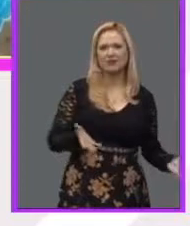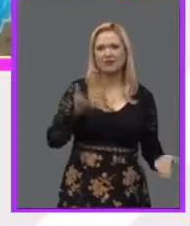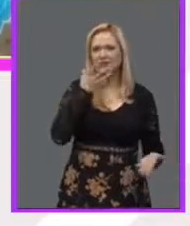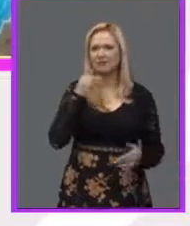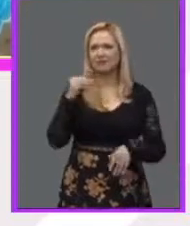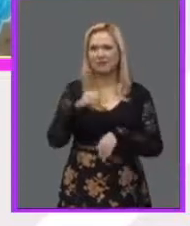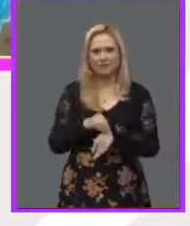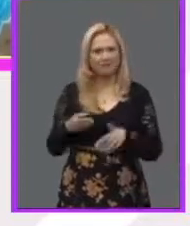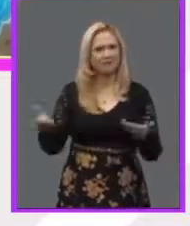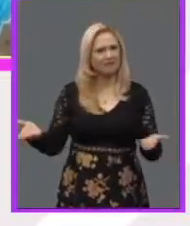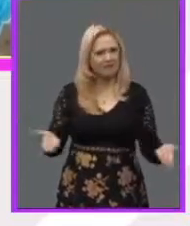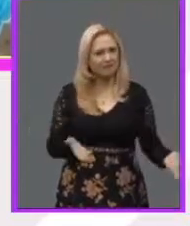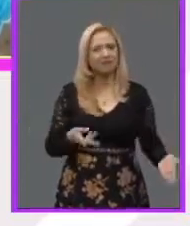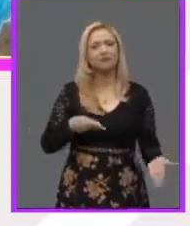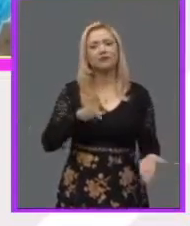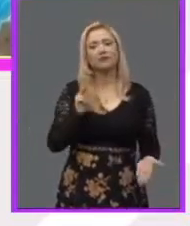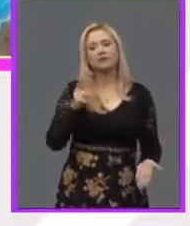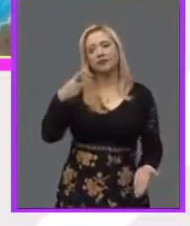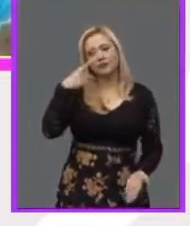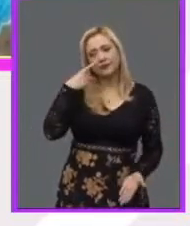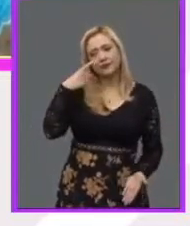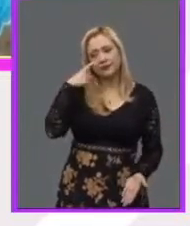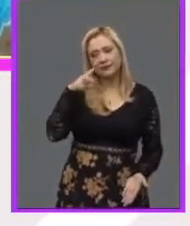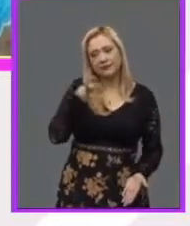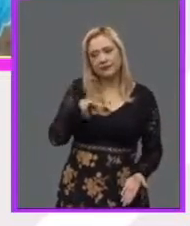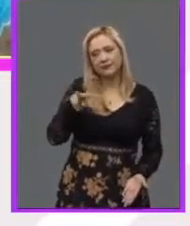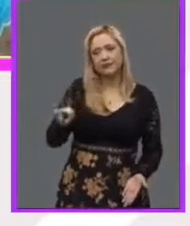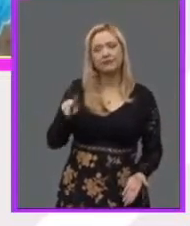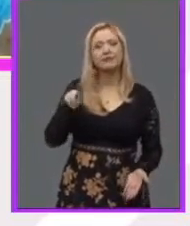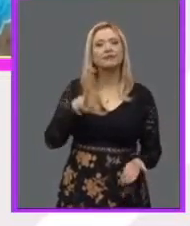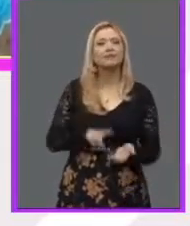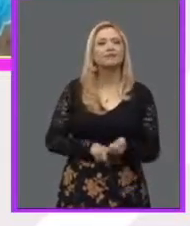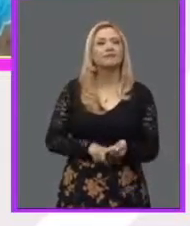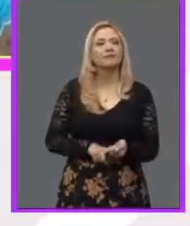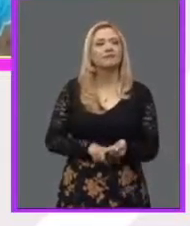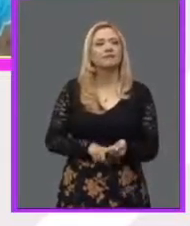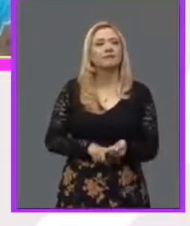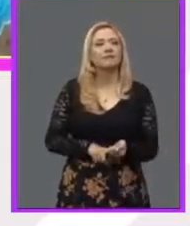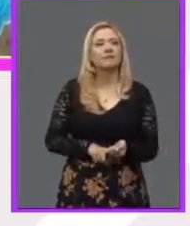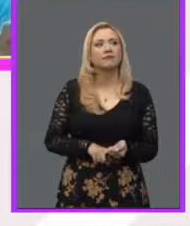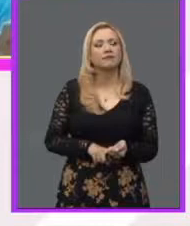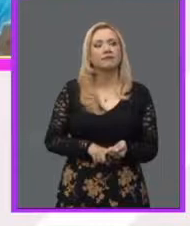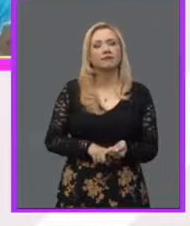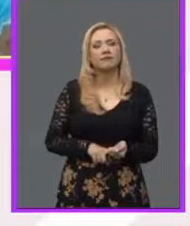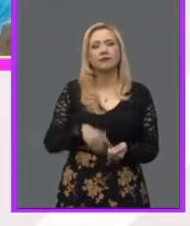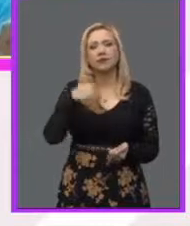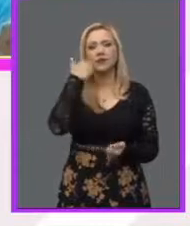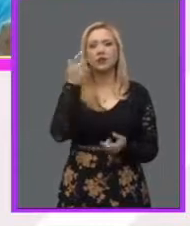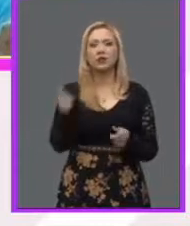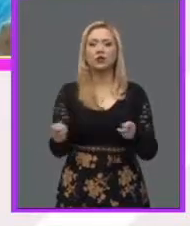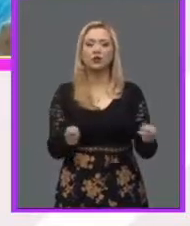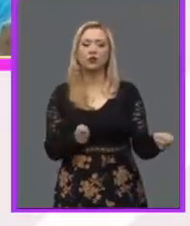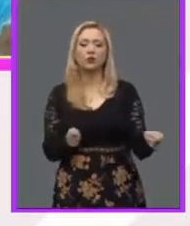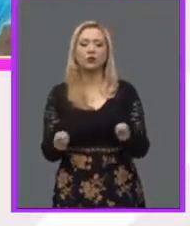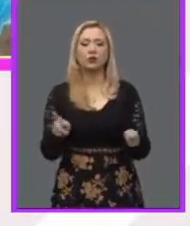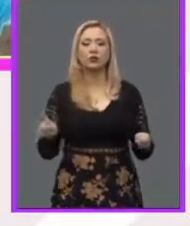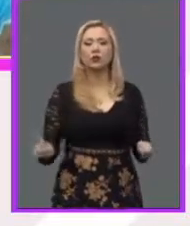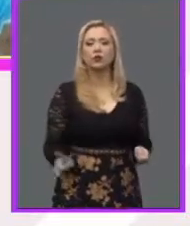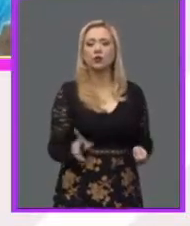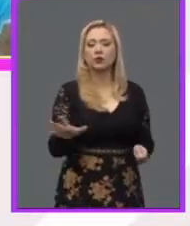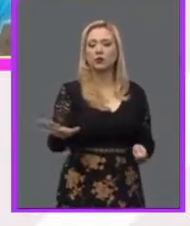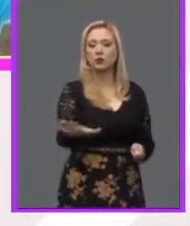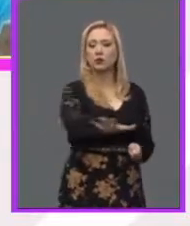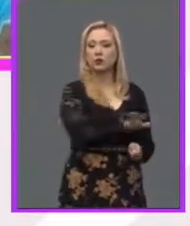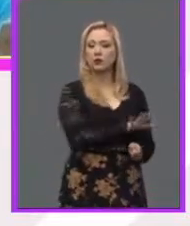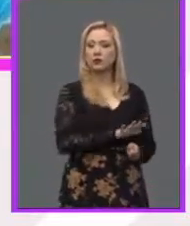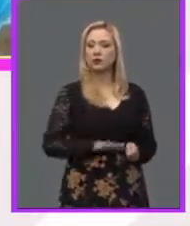allá, pero una de las cosas que hacen de su lucha es decir, lo único que queremos es tener el control de la imagen del pueblo. O sea, que